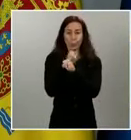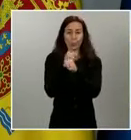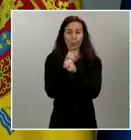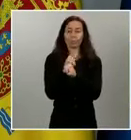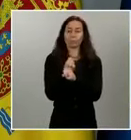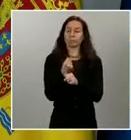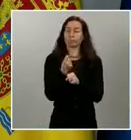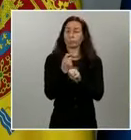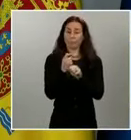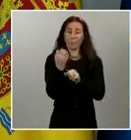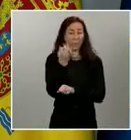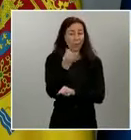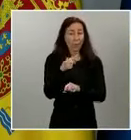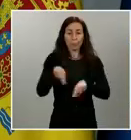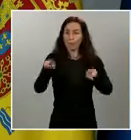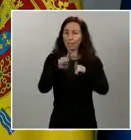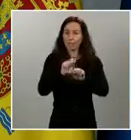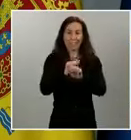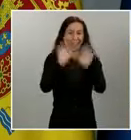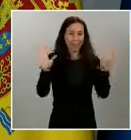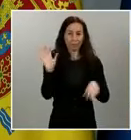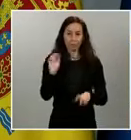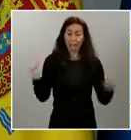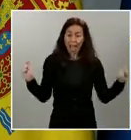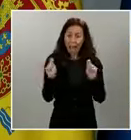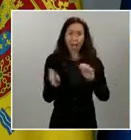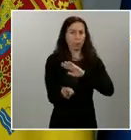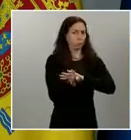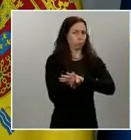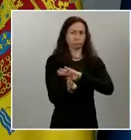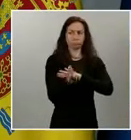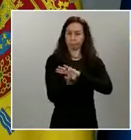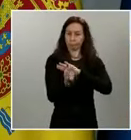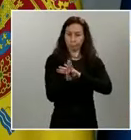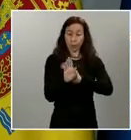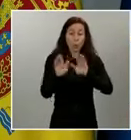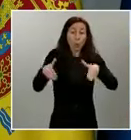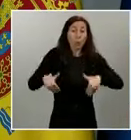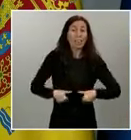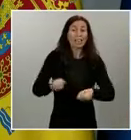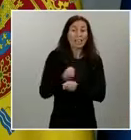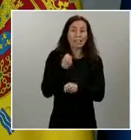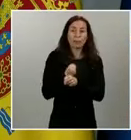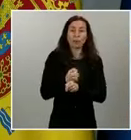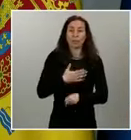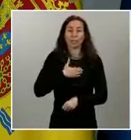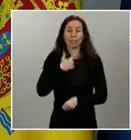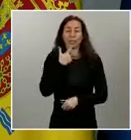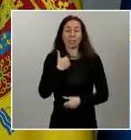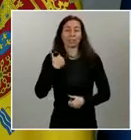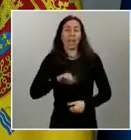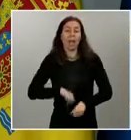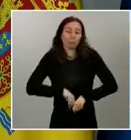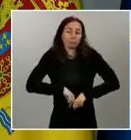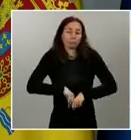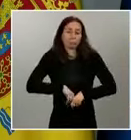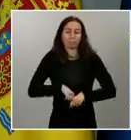de alarma continúa plenamente en vigor y el retorno al trabajo no significa que exista una relajación de medidas. Prueba de